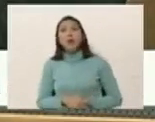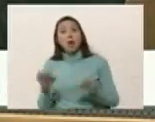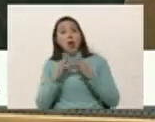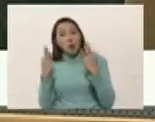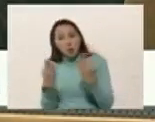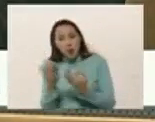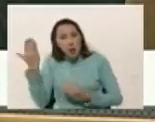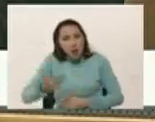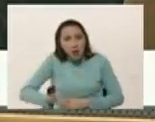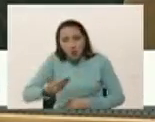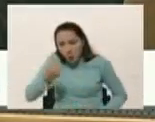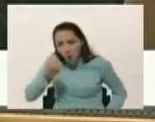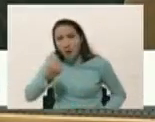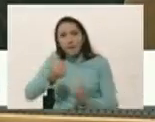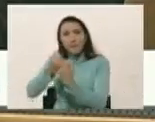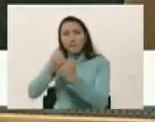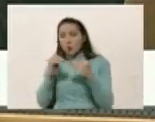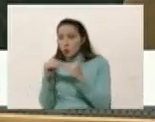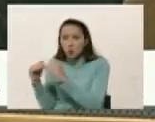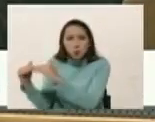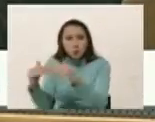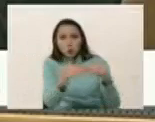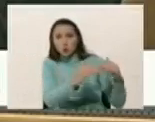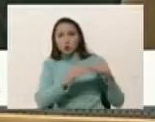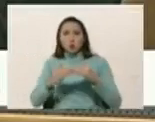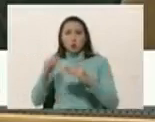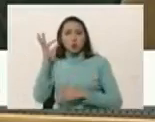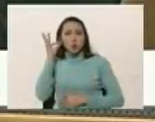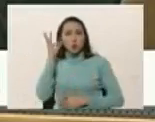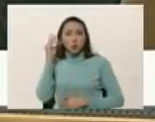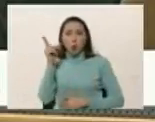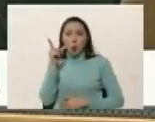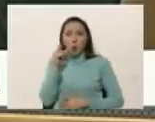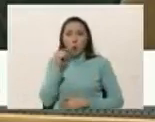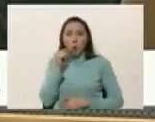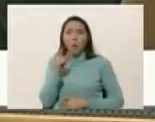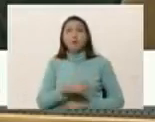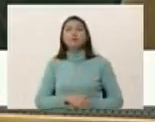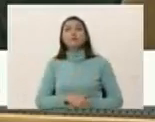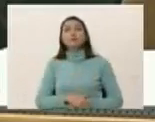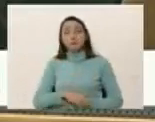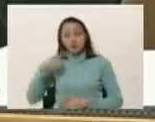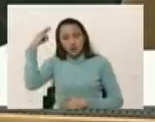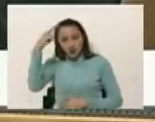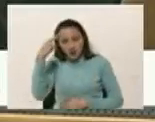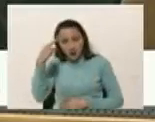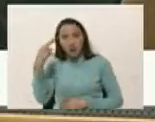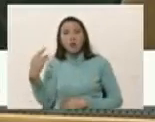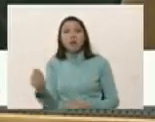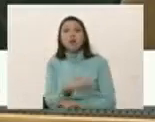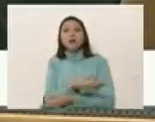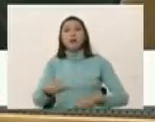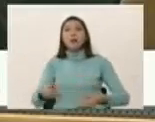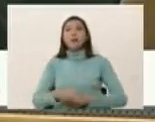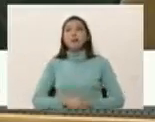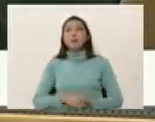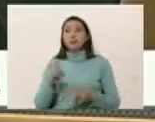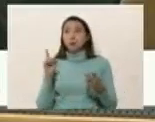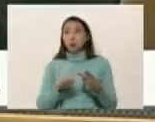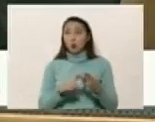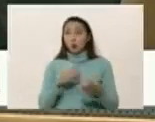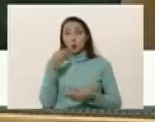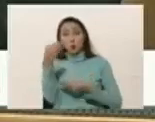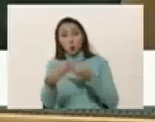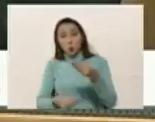indispensable para que la igualdad entre las mujeres y los hombres sea real y efectiva 2 contribuir a